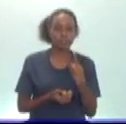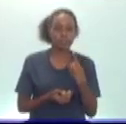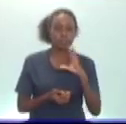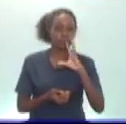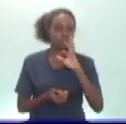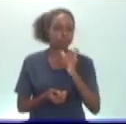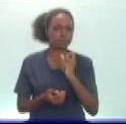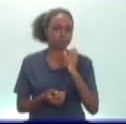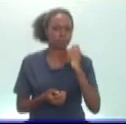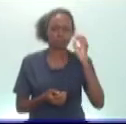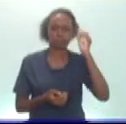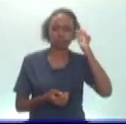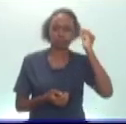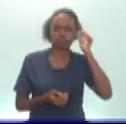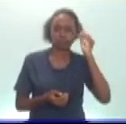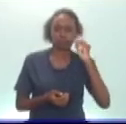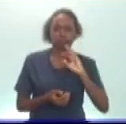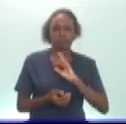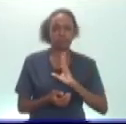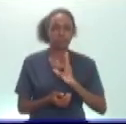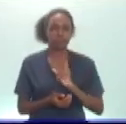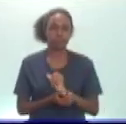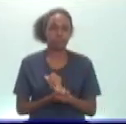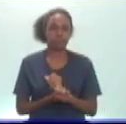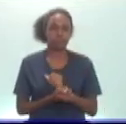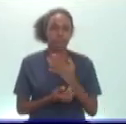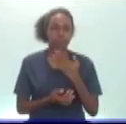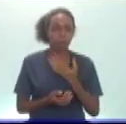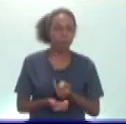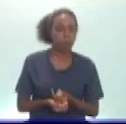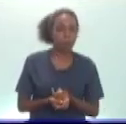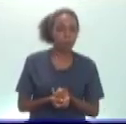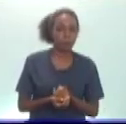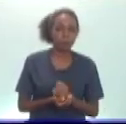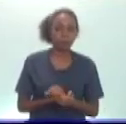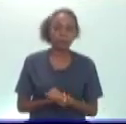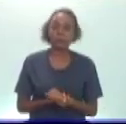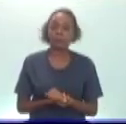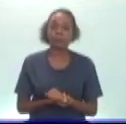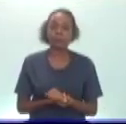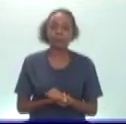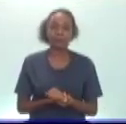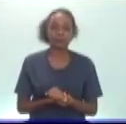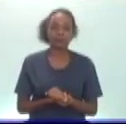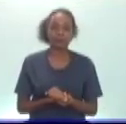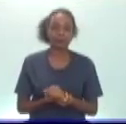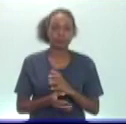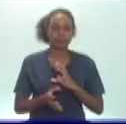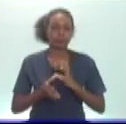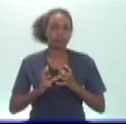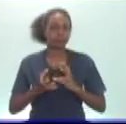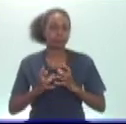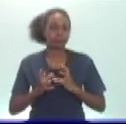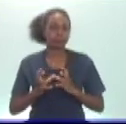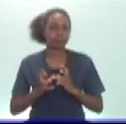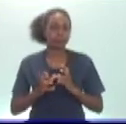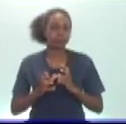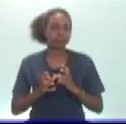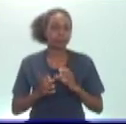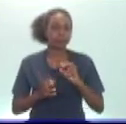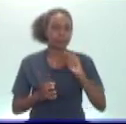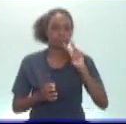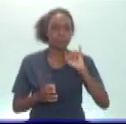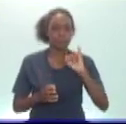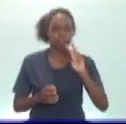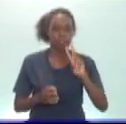resultado. Bueno, para determinar un estimado lo que tenemos que hacer es esos factores redondearlos. 62 lo redondeo